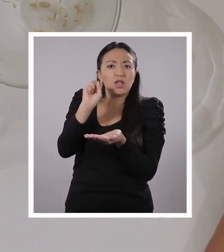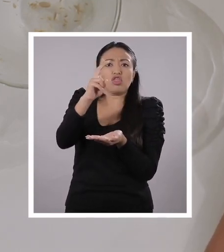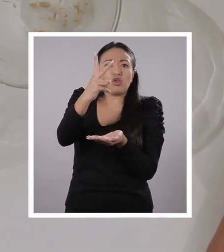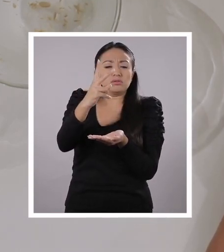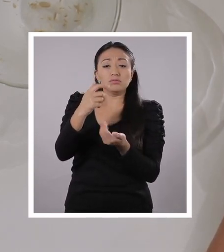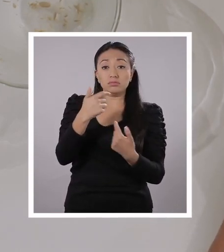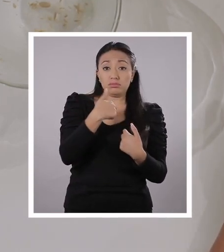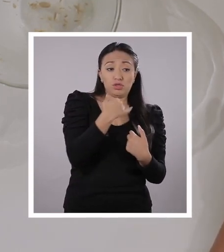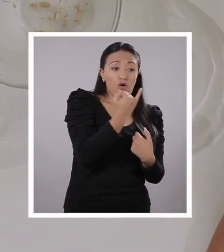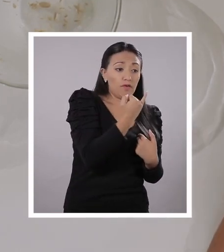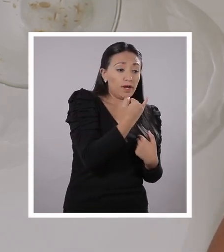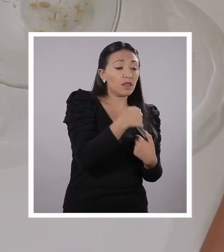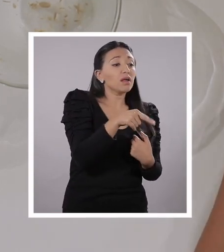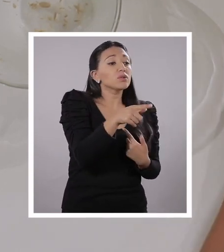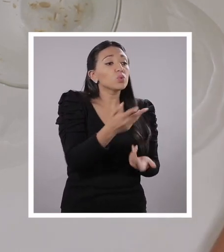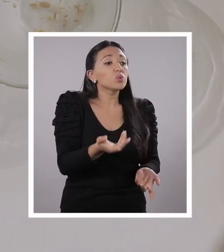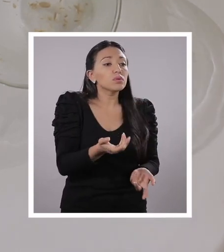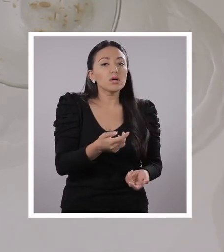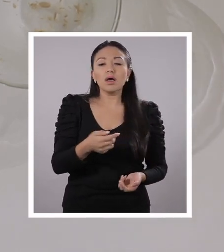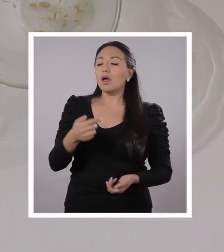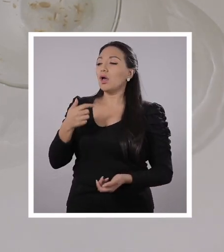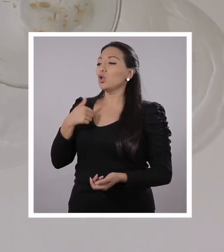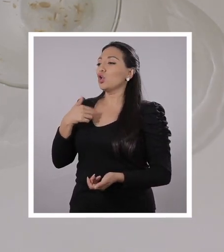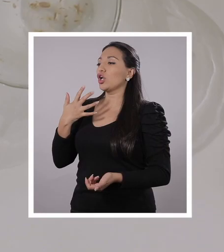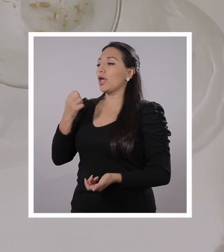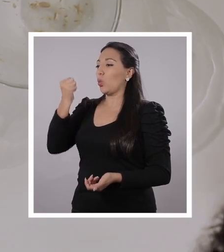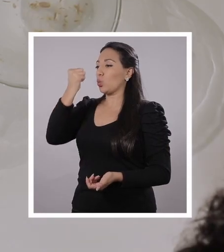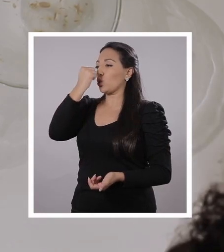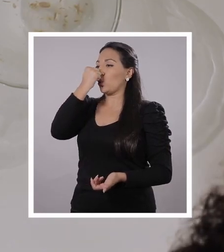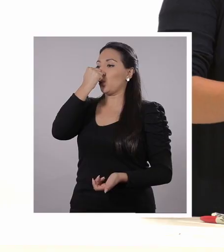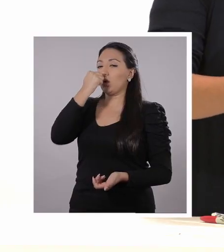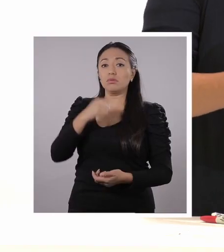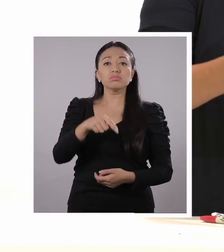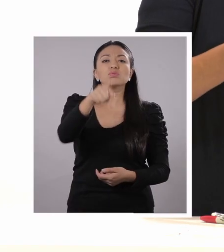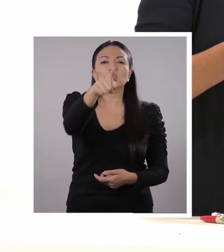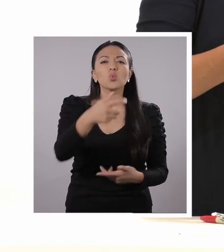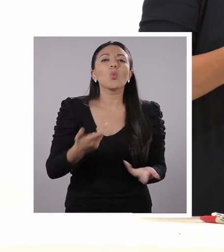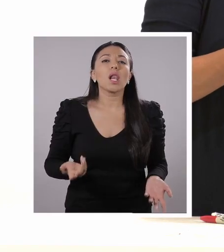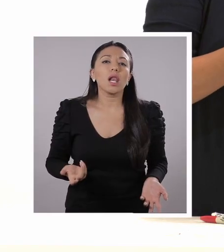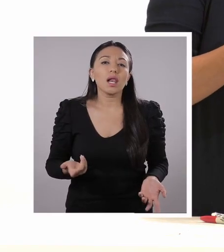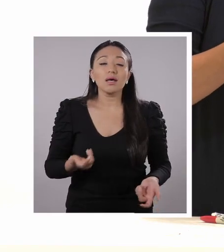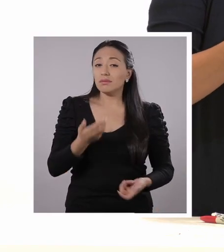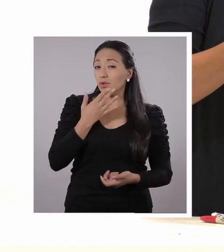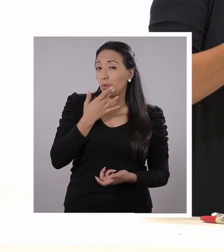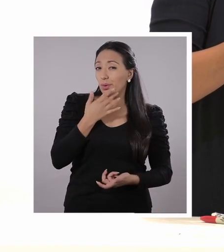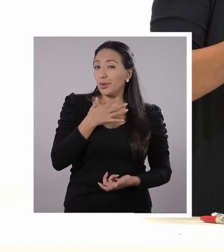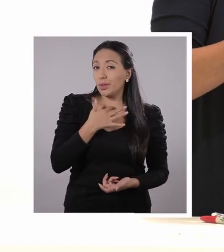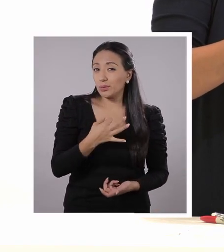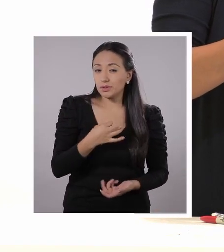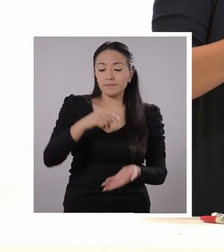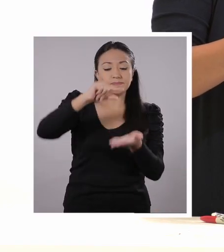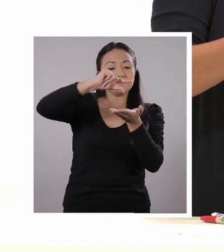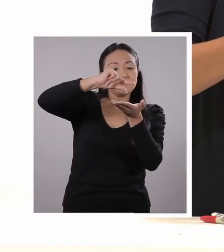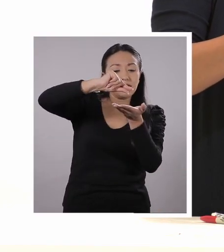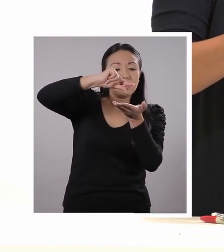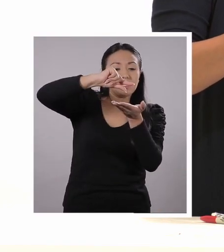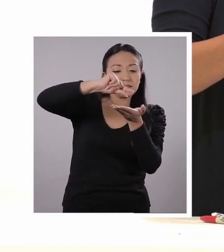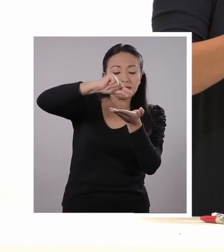¿ya? 2 nada más. Yo voy a usar la verde. ¿Tú qué color vas a usar, Pancho? Voy a utilizar el rojo. Ya, ¿y ustedes qué van a usar? ¿Qué